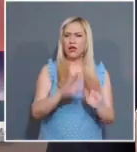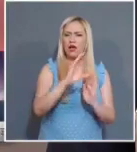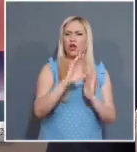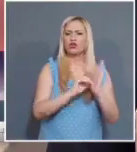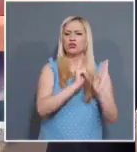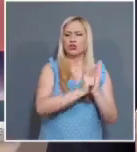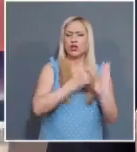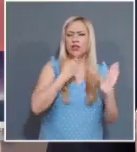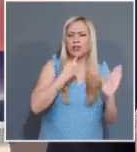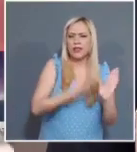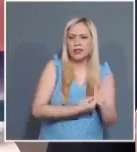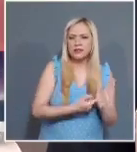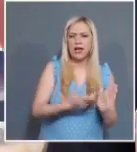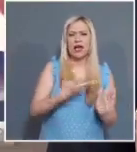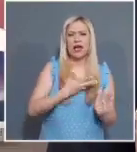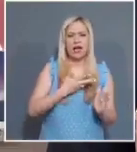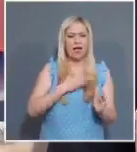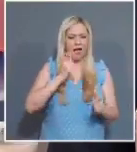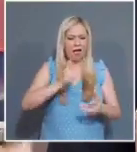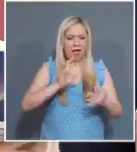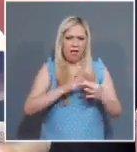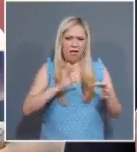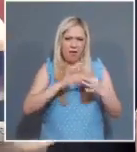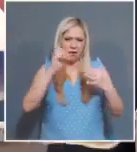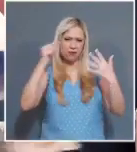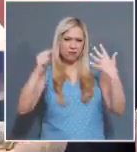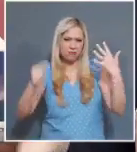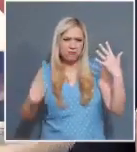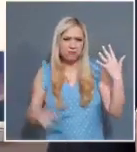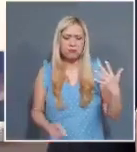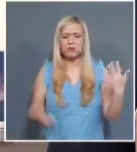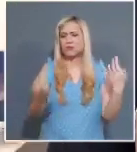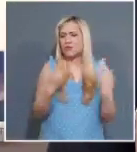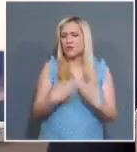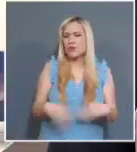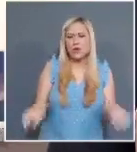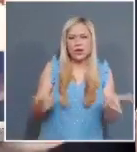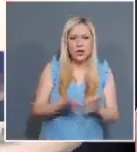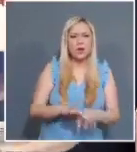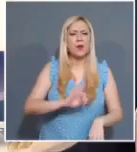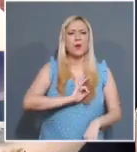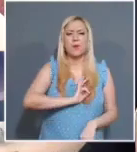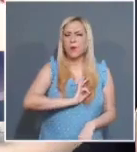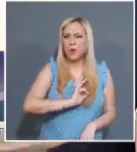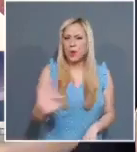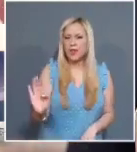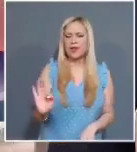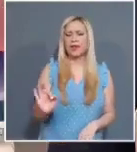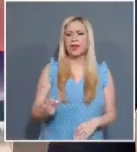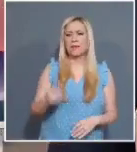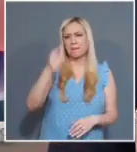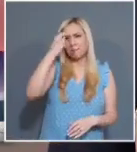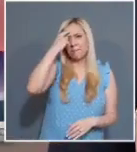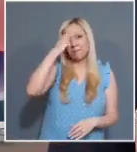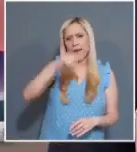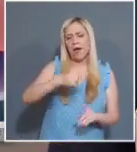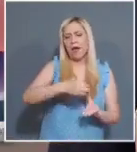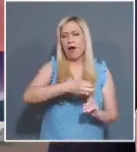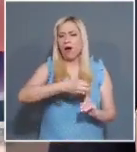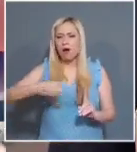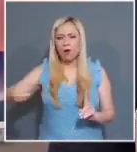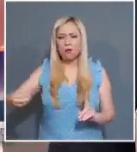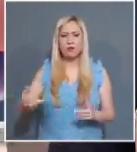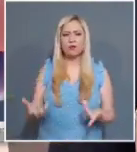¿no? Y están en su brega política. Es la arena política, es una arena, nadie podría dudar